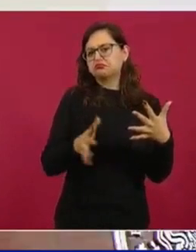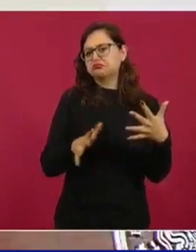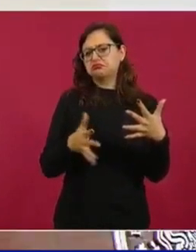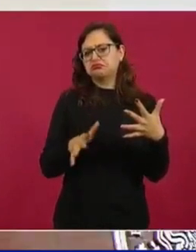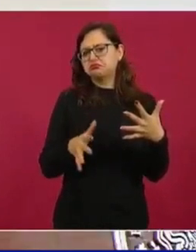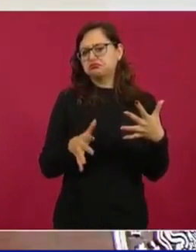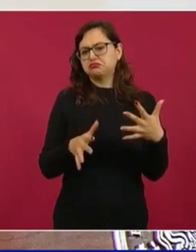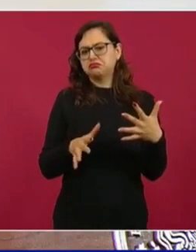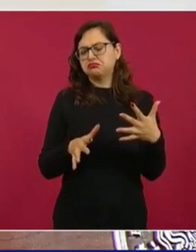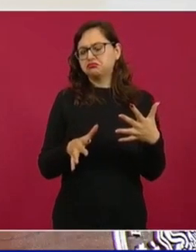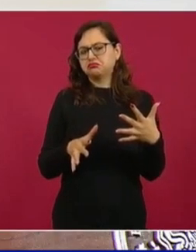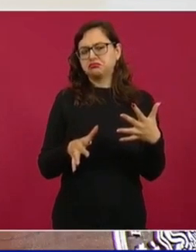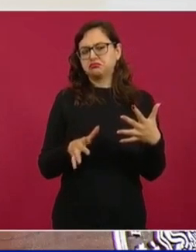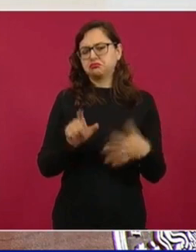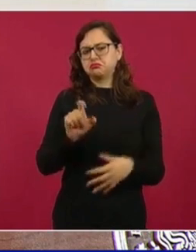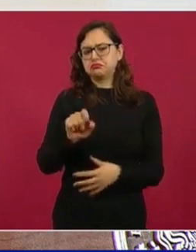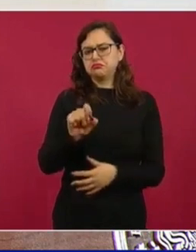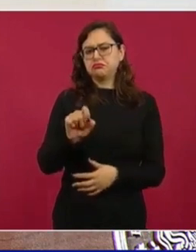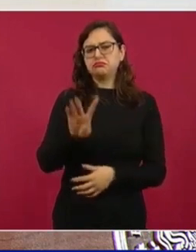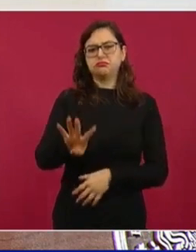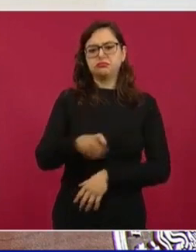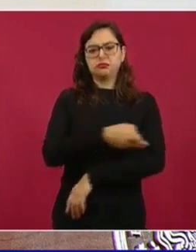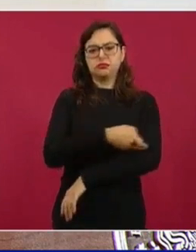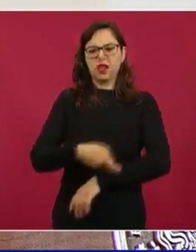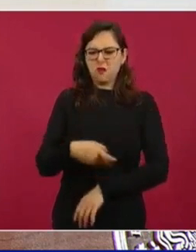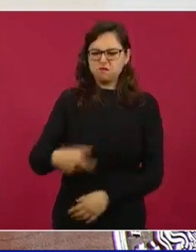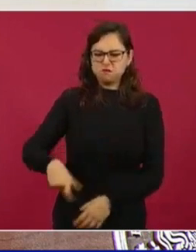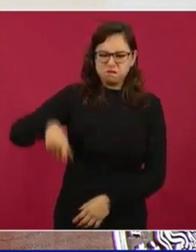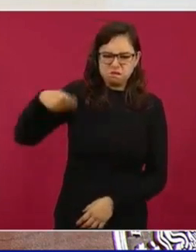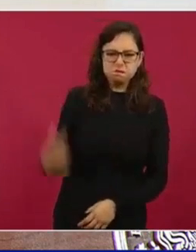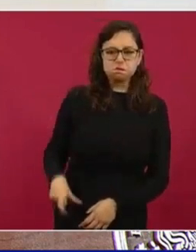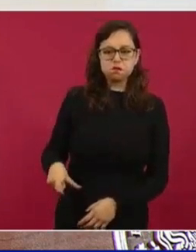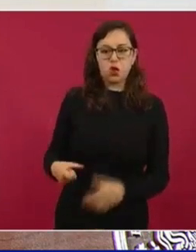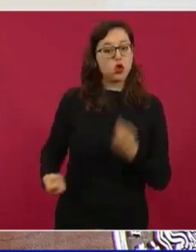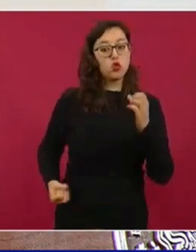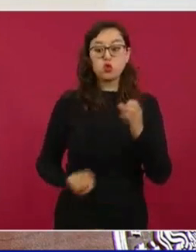como 24 multimillonarios